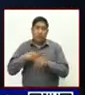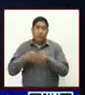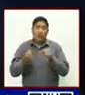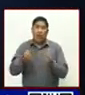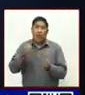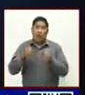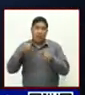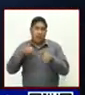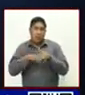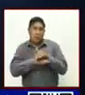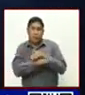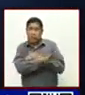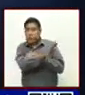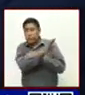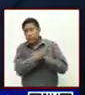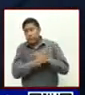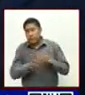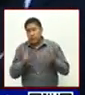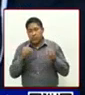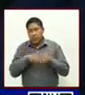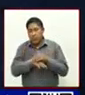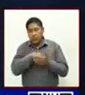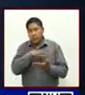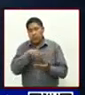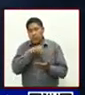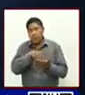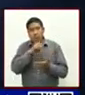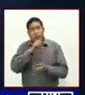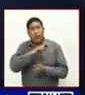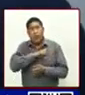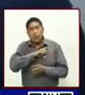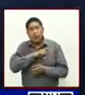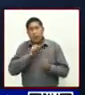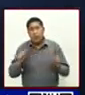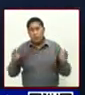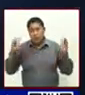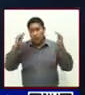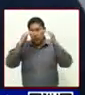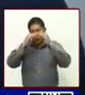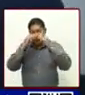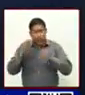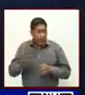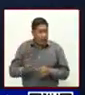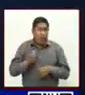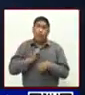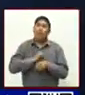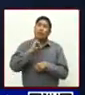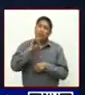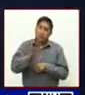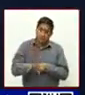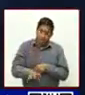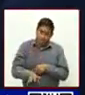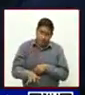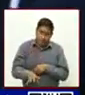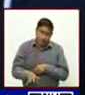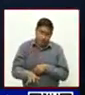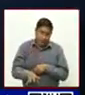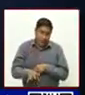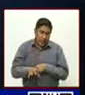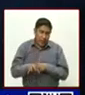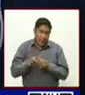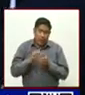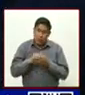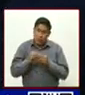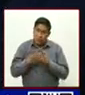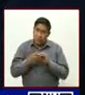ingresar aquí a las puertas, a la Fuerza Especial de Lucha contra el Crimen. Te cuento que no solamente está la mamá,